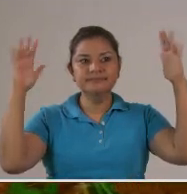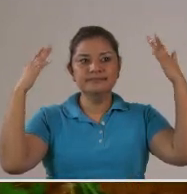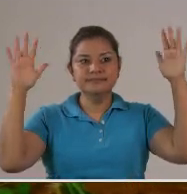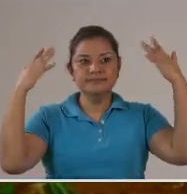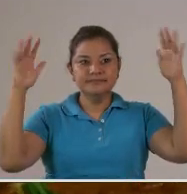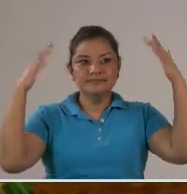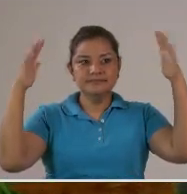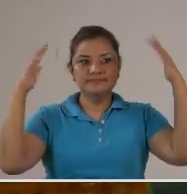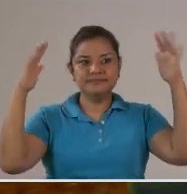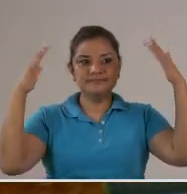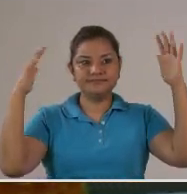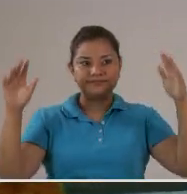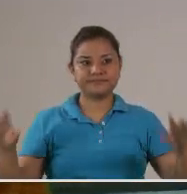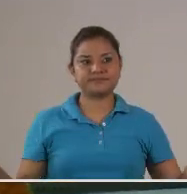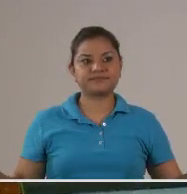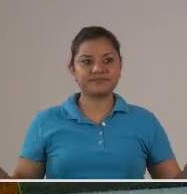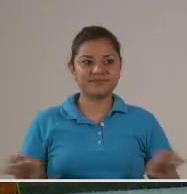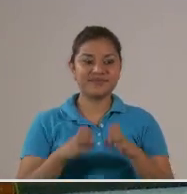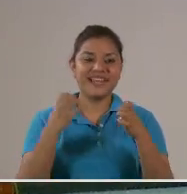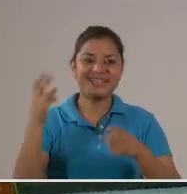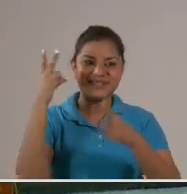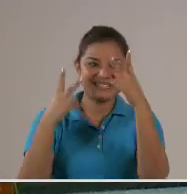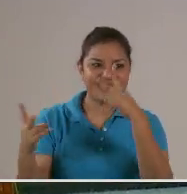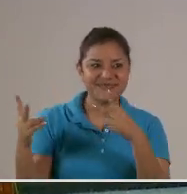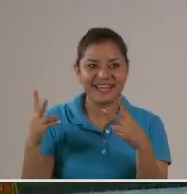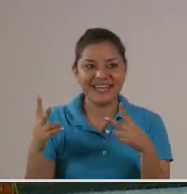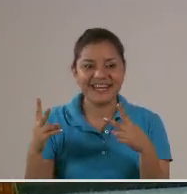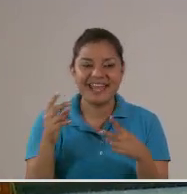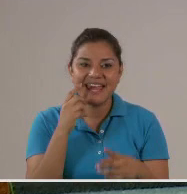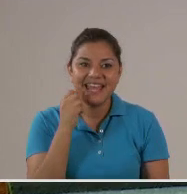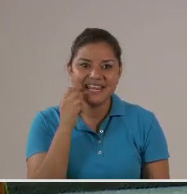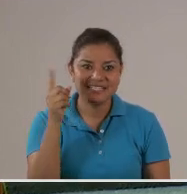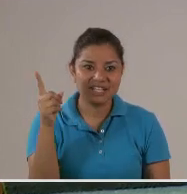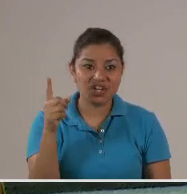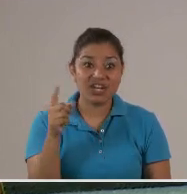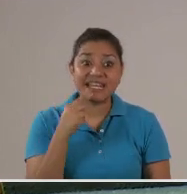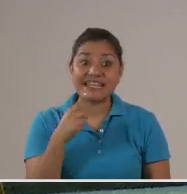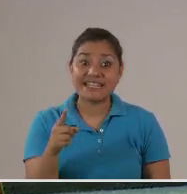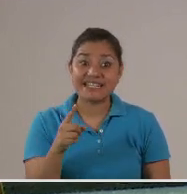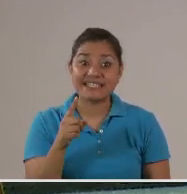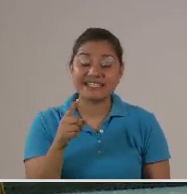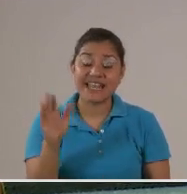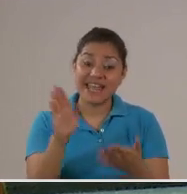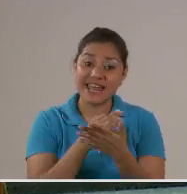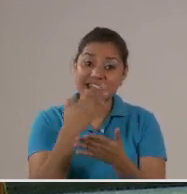fíjese pues entonces viene el señor dice en efesios capítulo 4